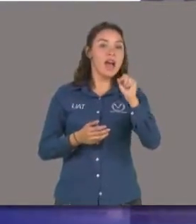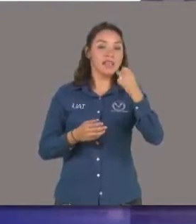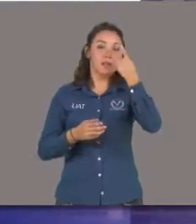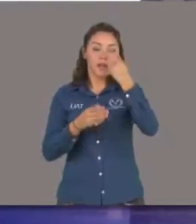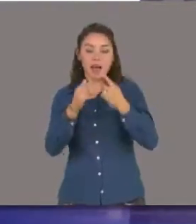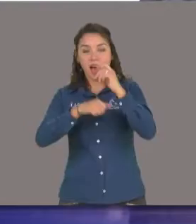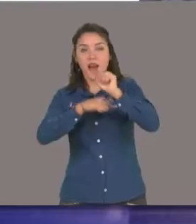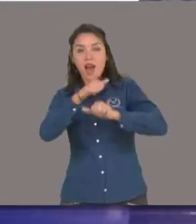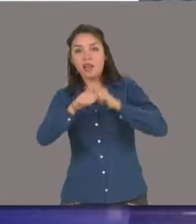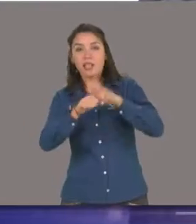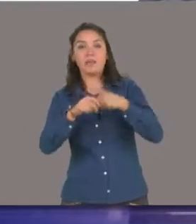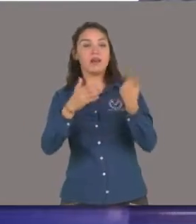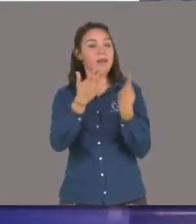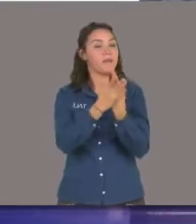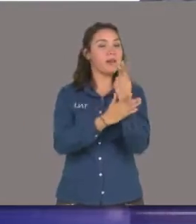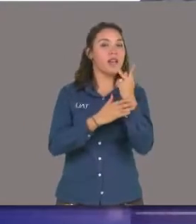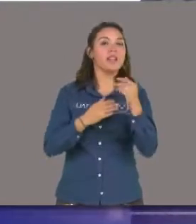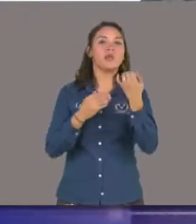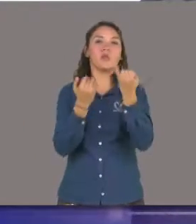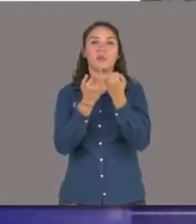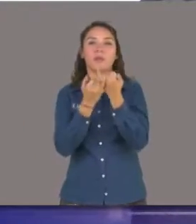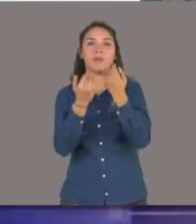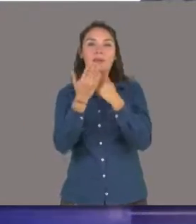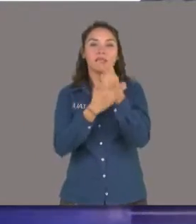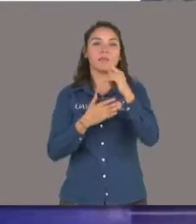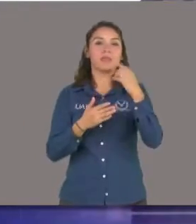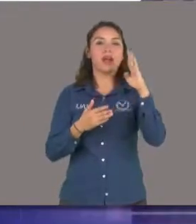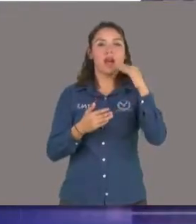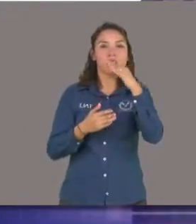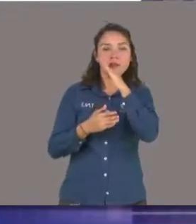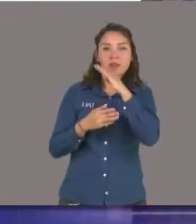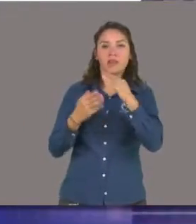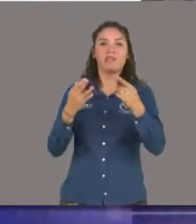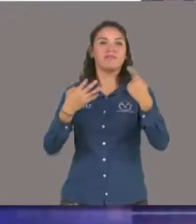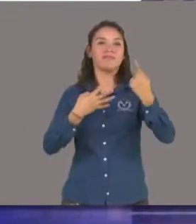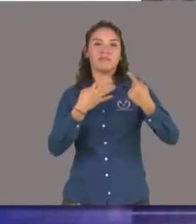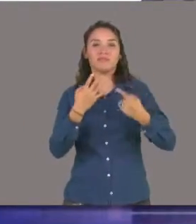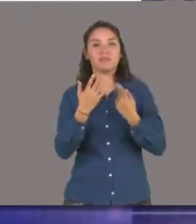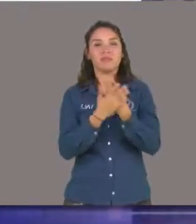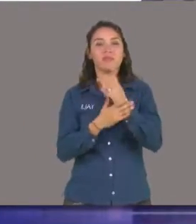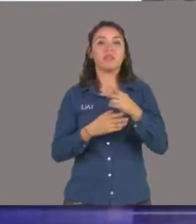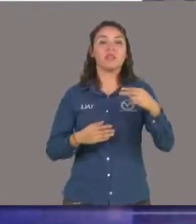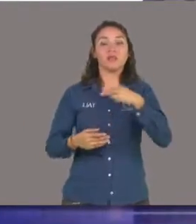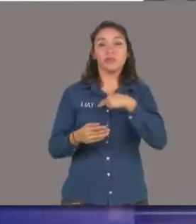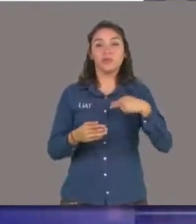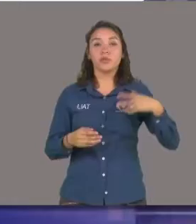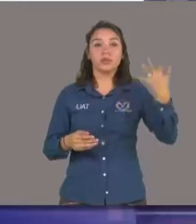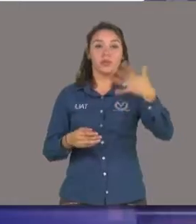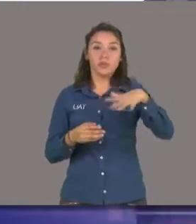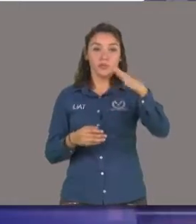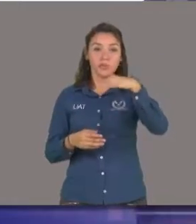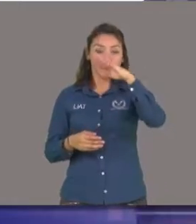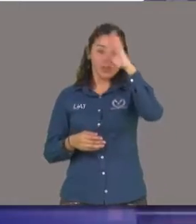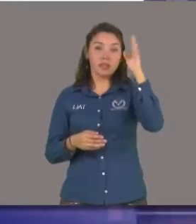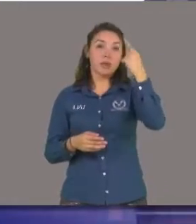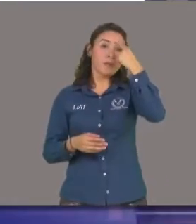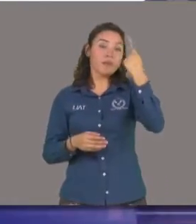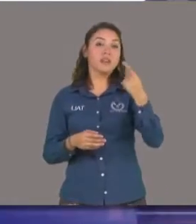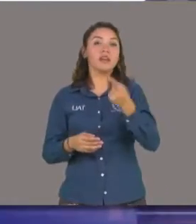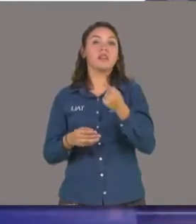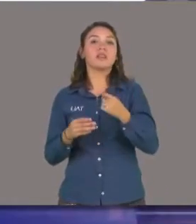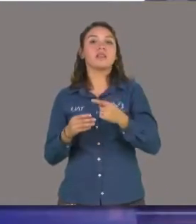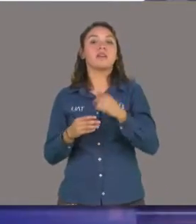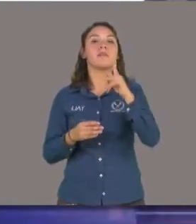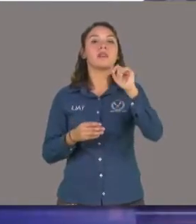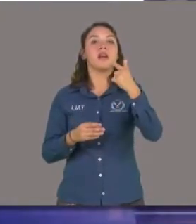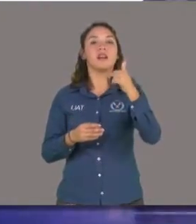estudia plagas agrícolas, plagas forestales